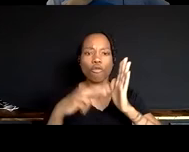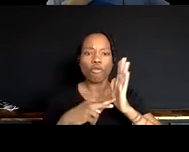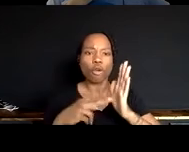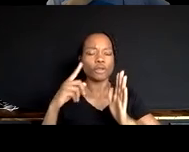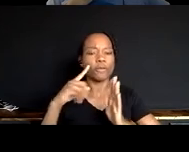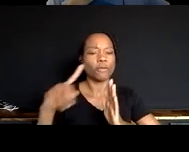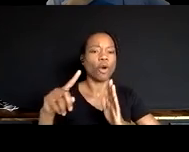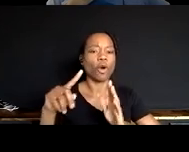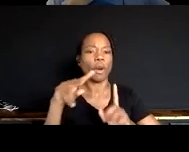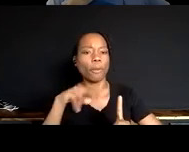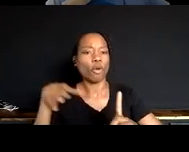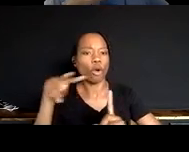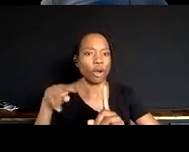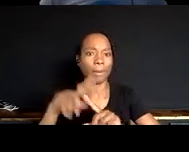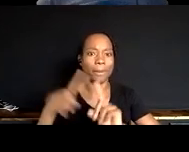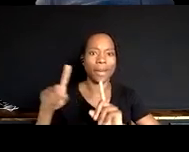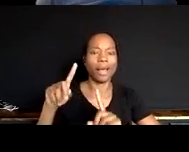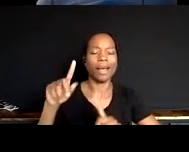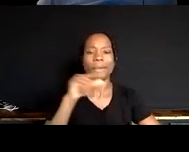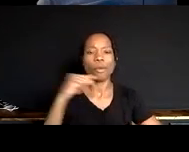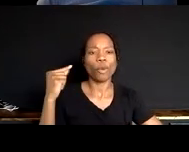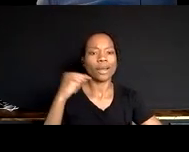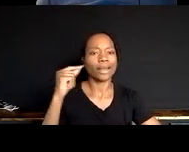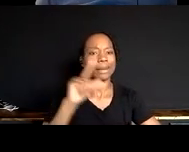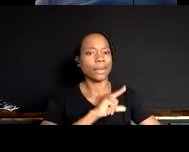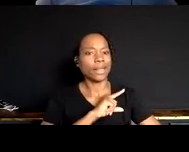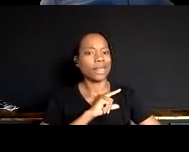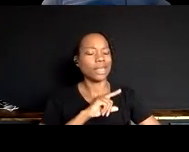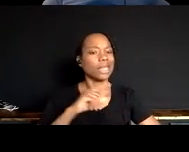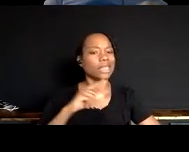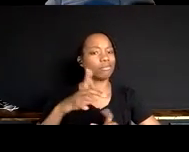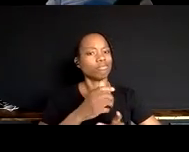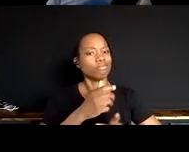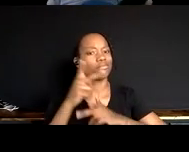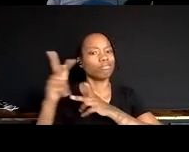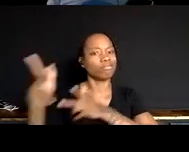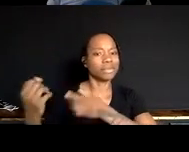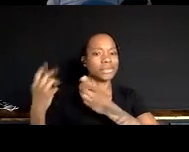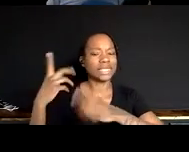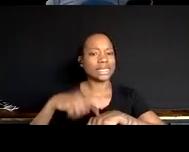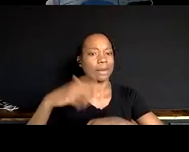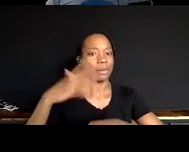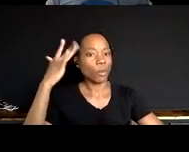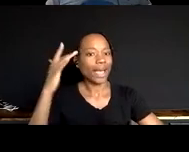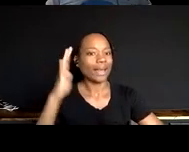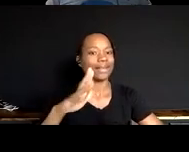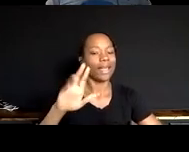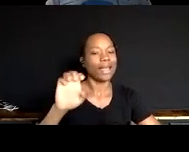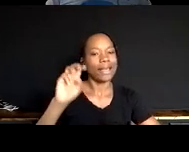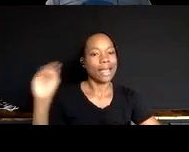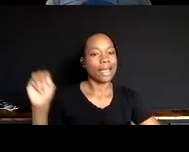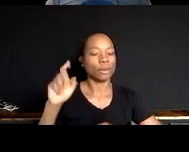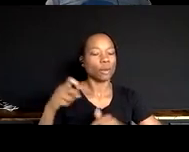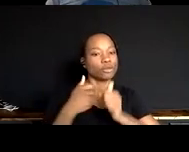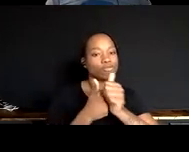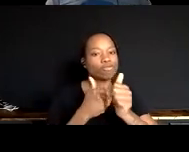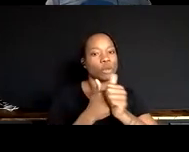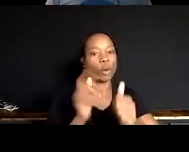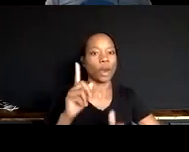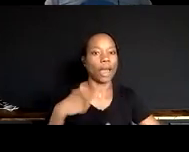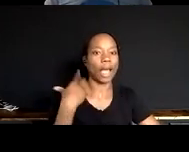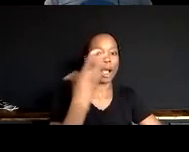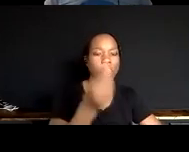de mi acuerdo, pero me han recogido en el apartamento policial de Milwaukee muchas veces porque el sistema de monitor electrónico que se supone que me